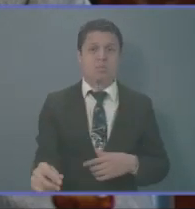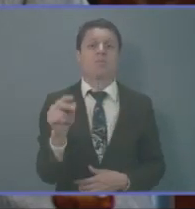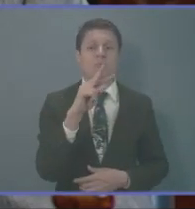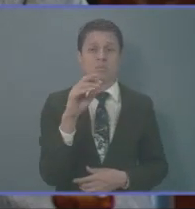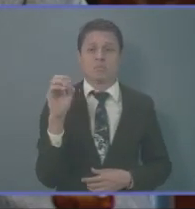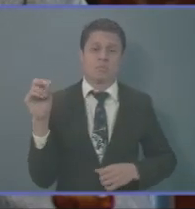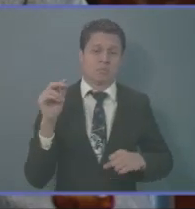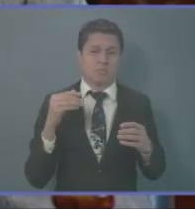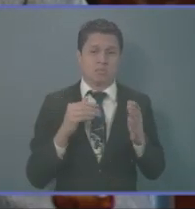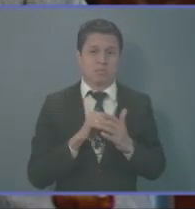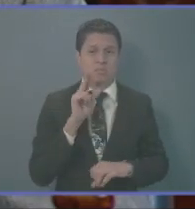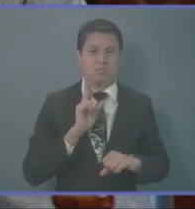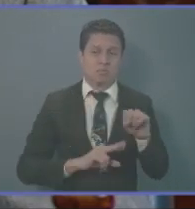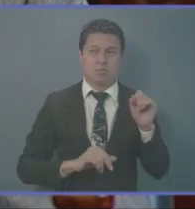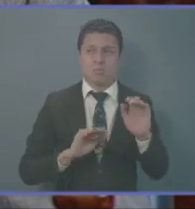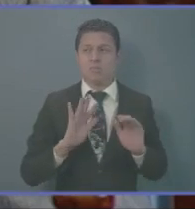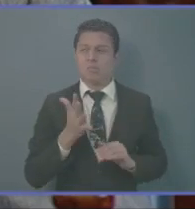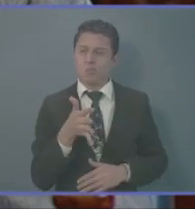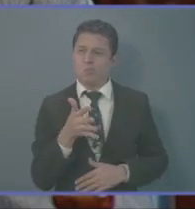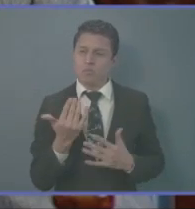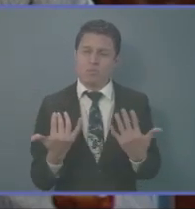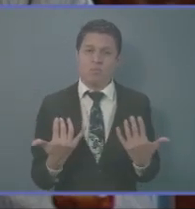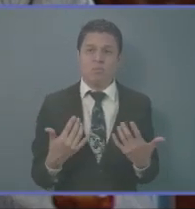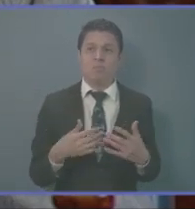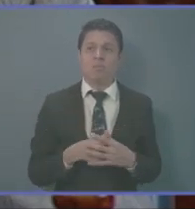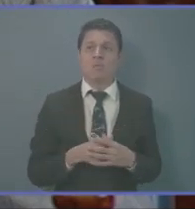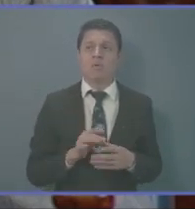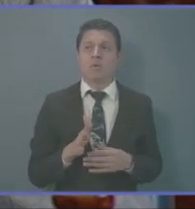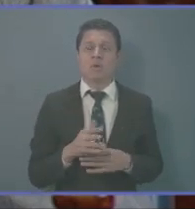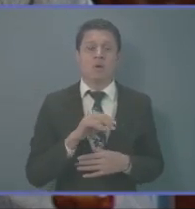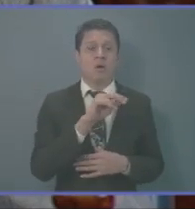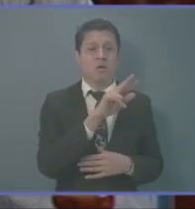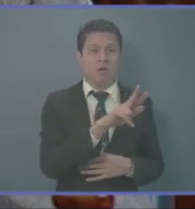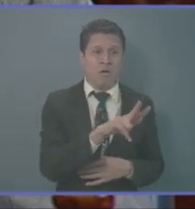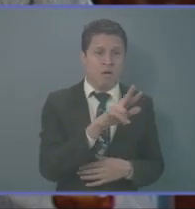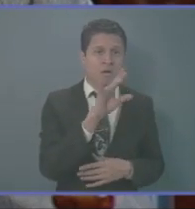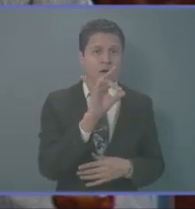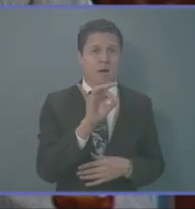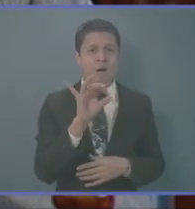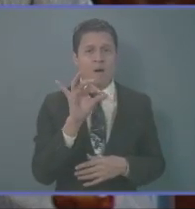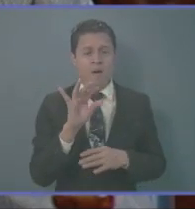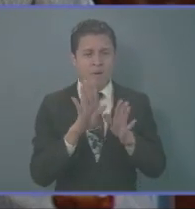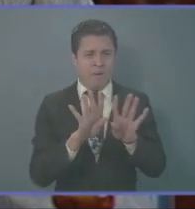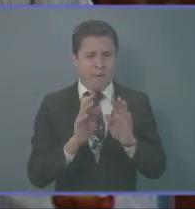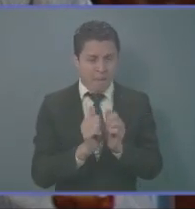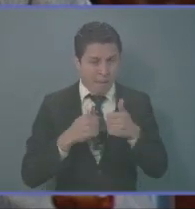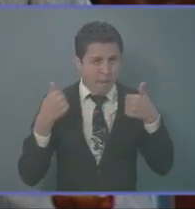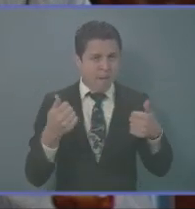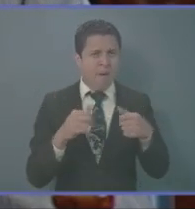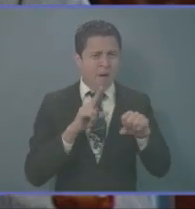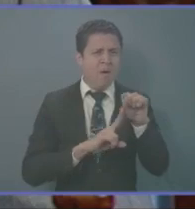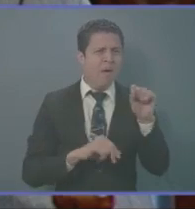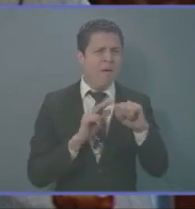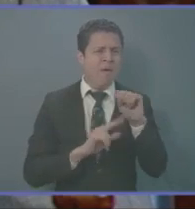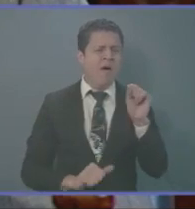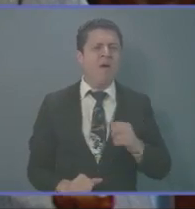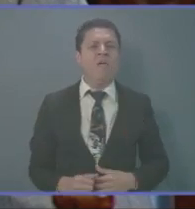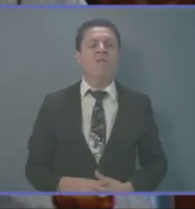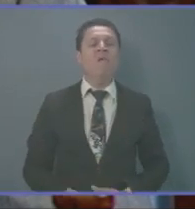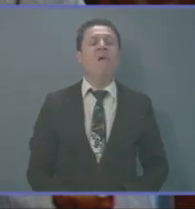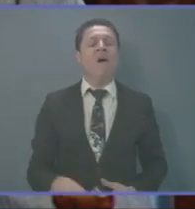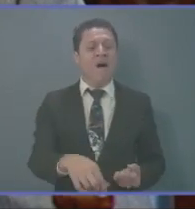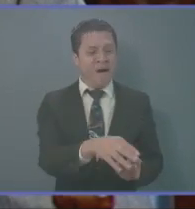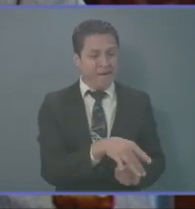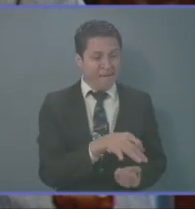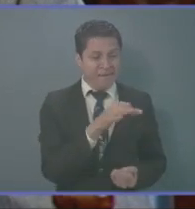$287.200.000, equivalentes aproximadamente a 389 millones de dólares. Se explica en